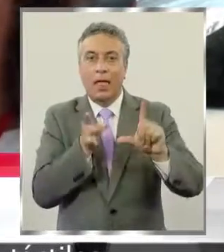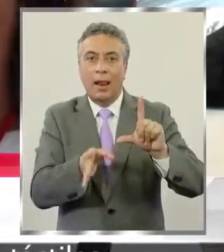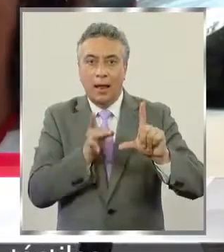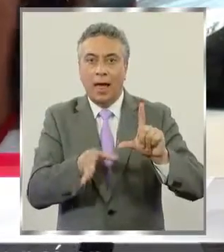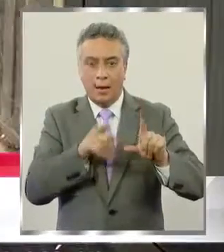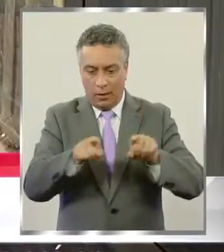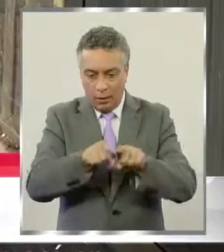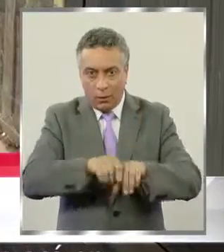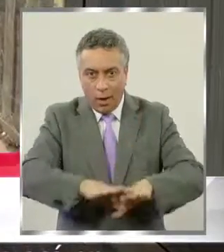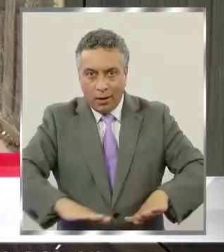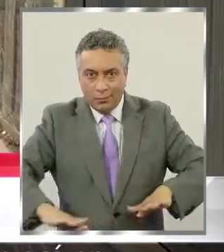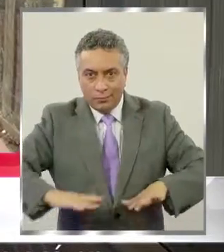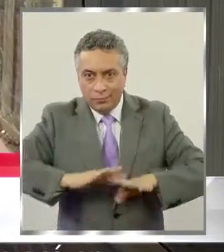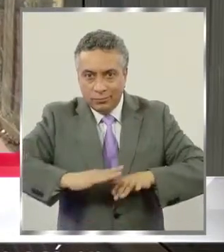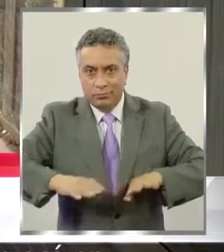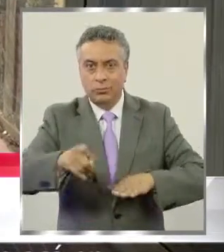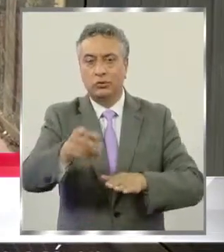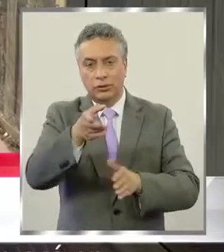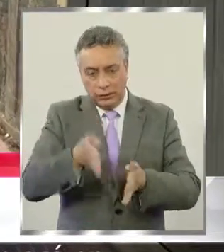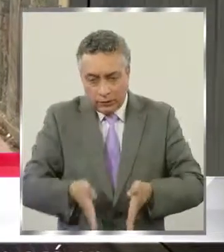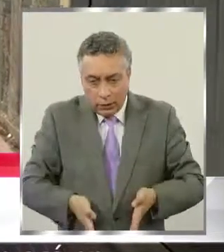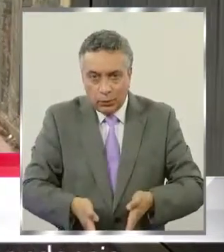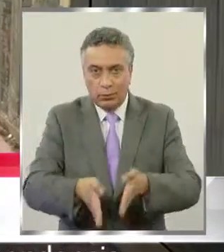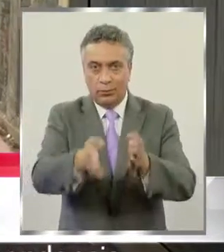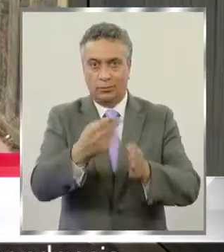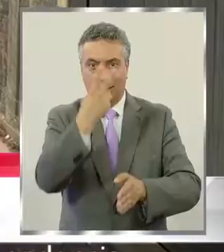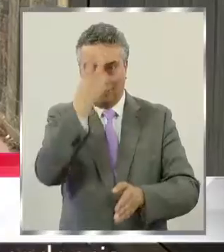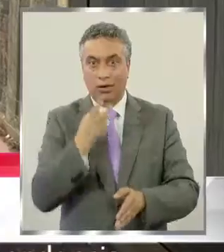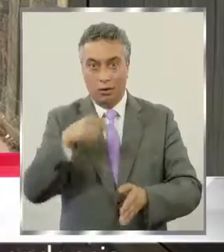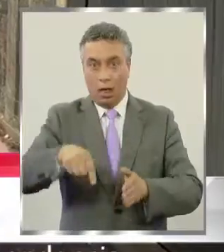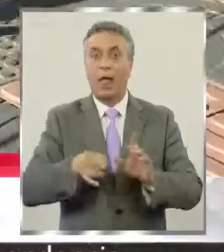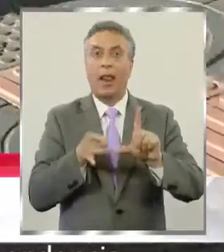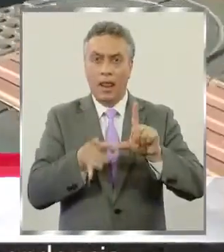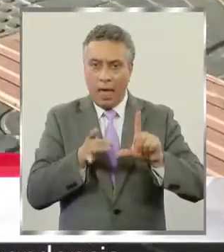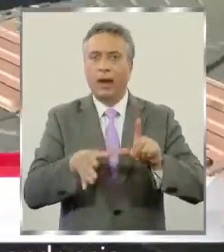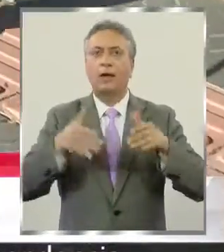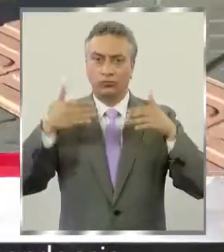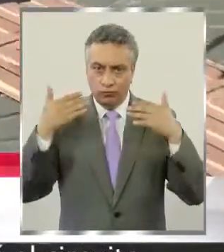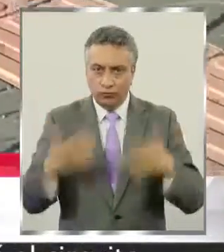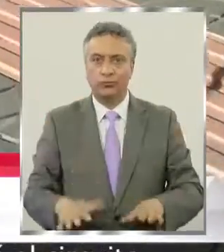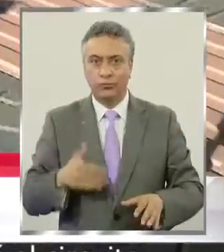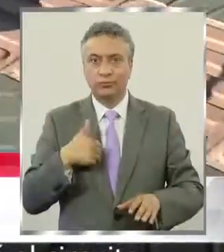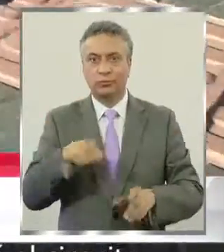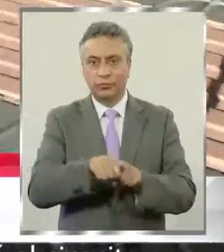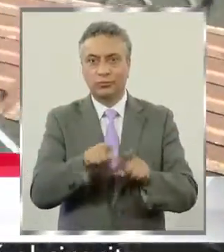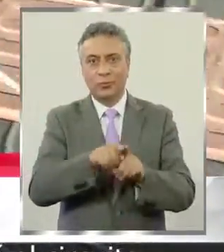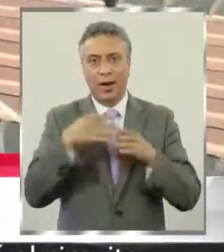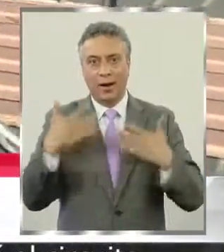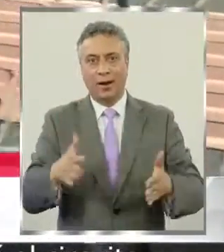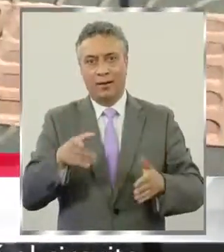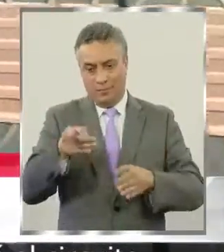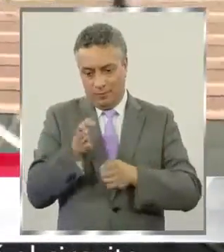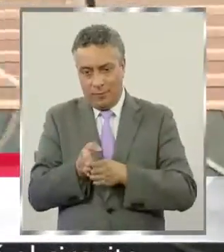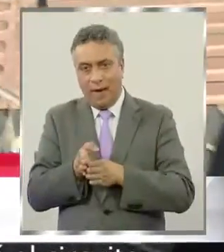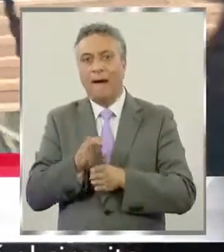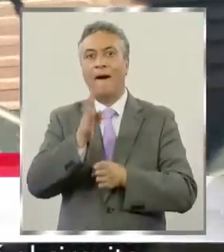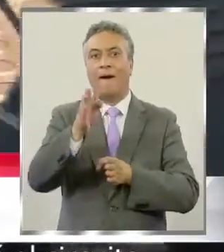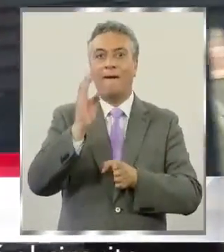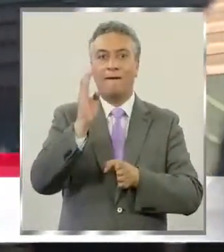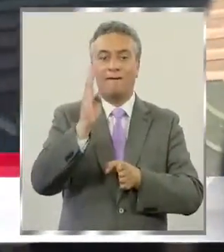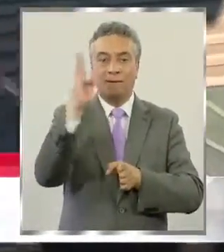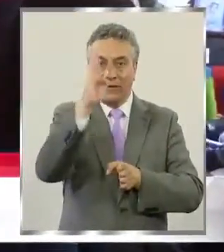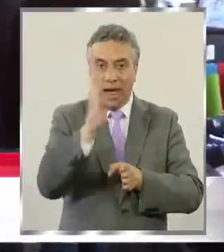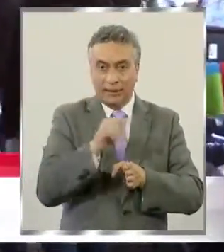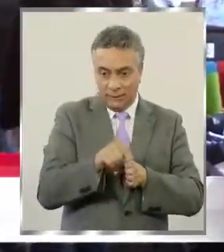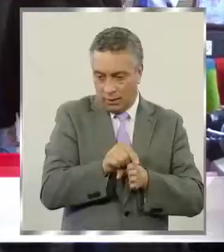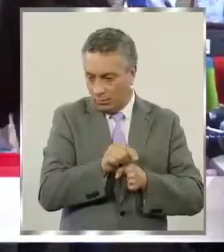táctiles la vereda de los circuitos para ciegos que acá linares ya no tenemos independencia desde brasil hasta el líder está el circuito